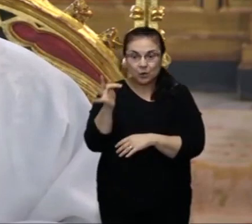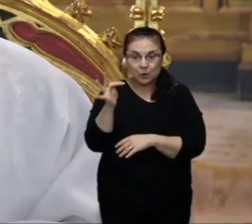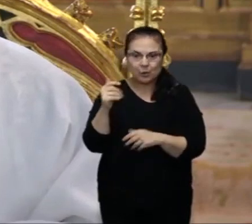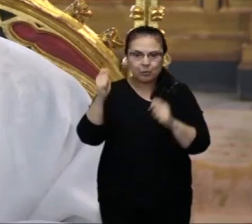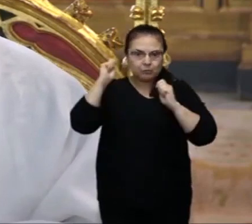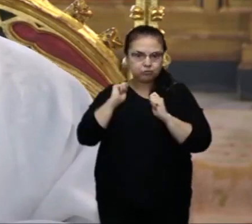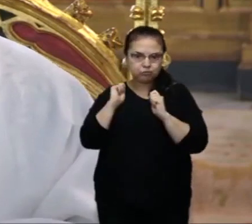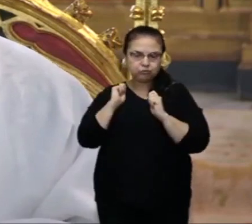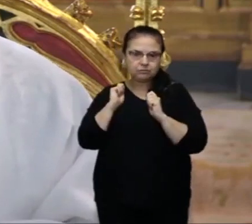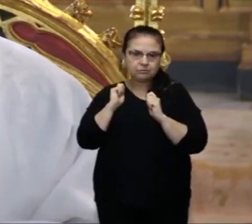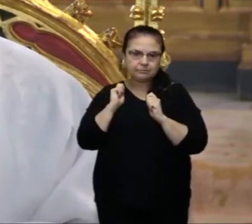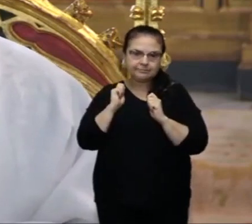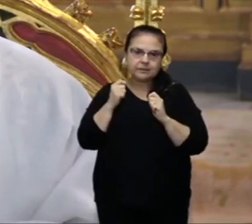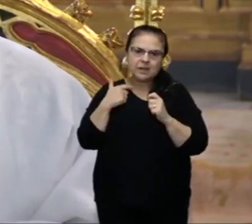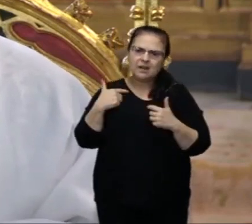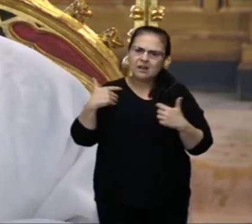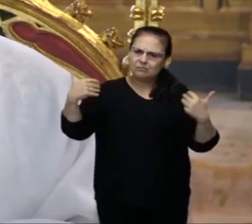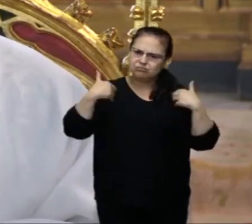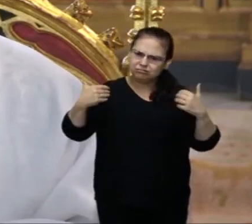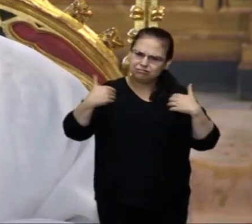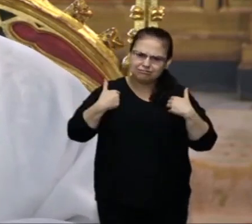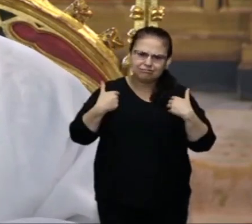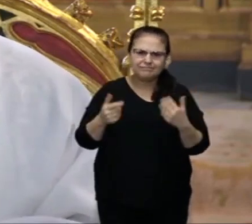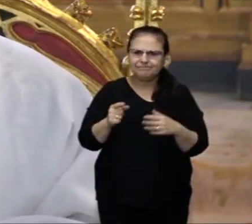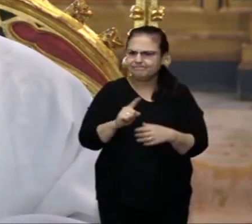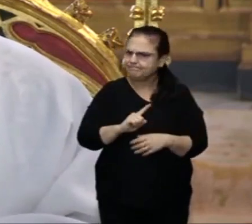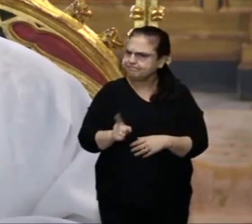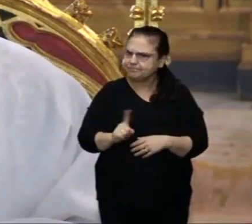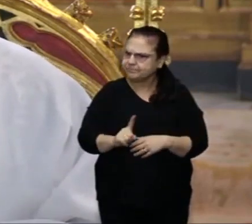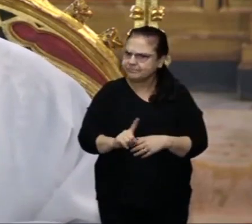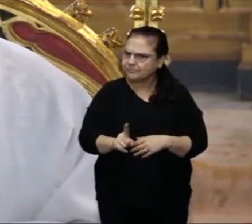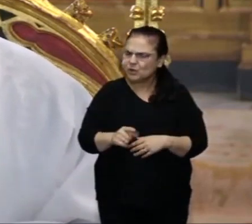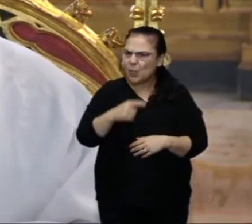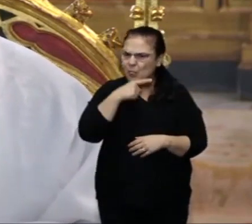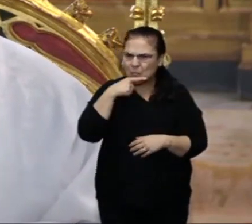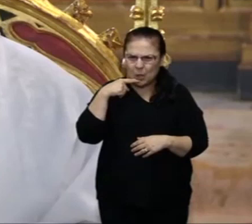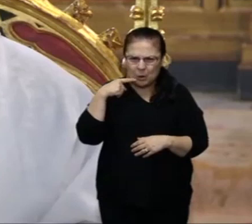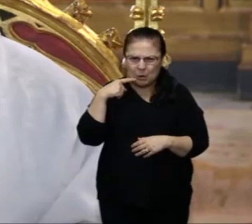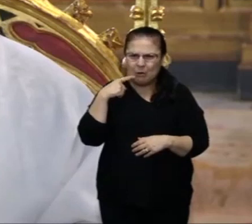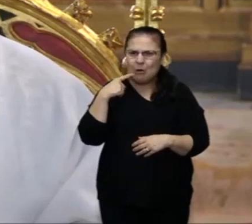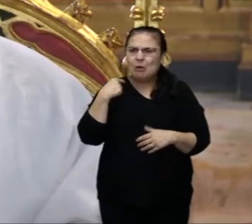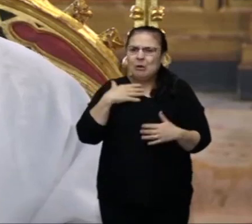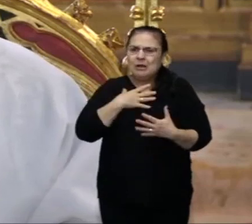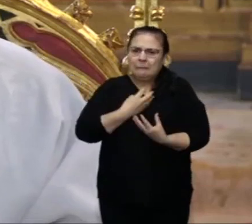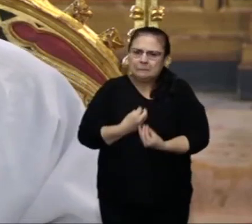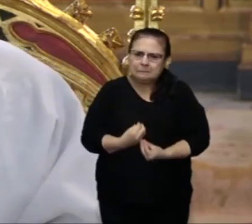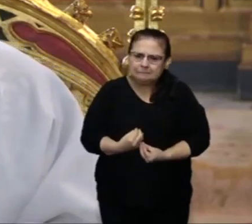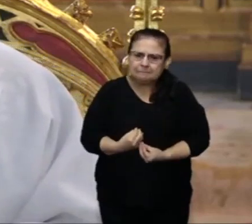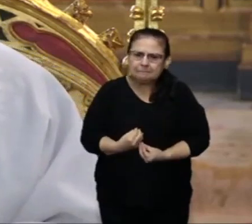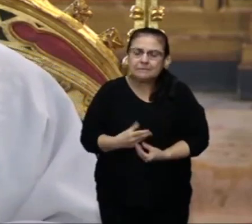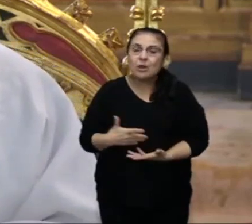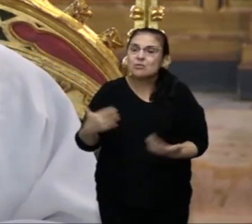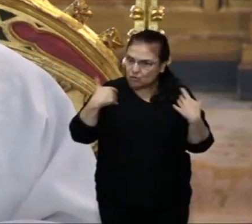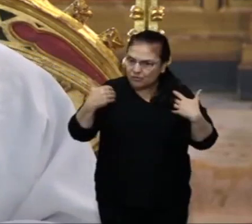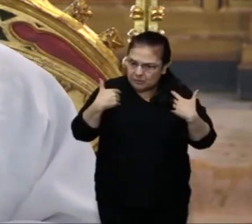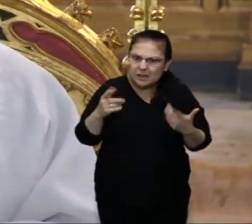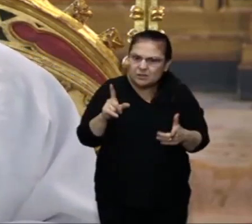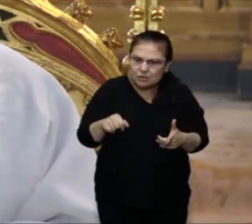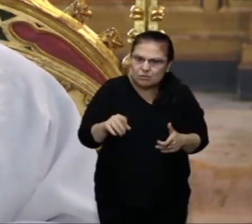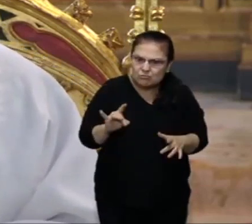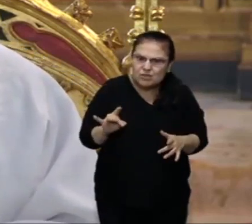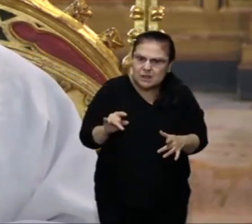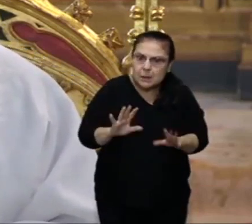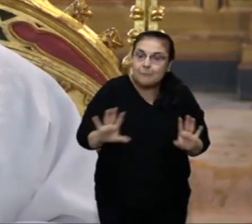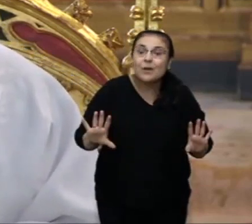es el estar fastidiados, no es el dolor, la angustia, tiene su sufrimiento, pero